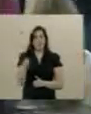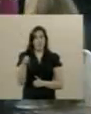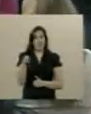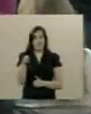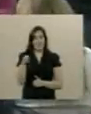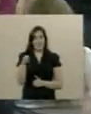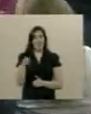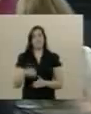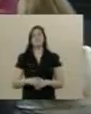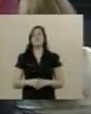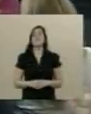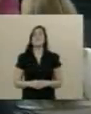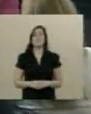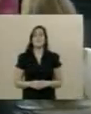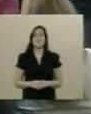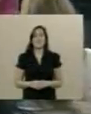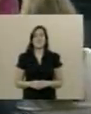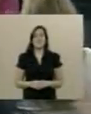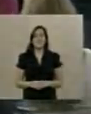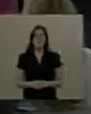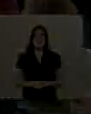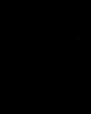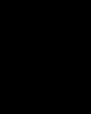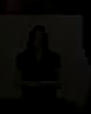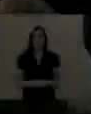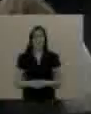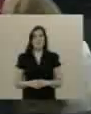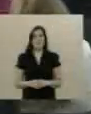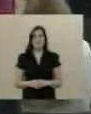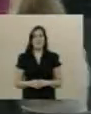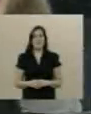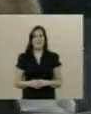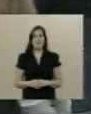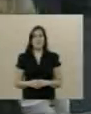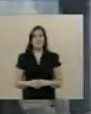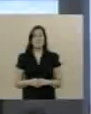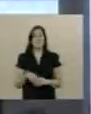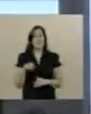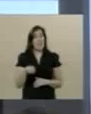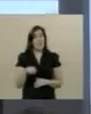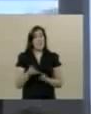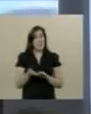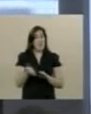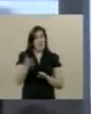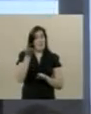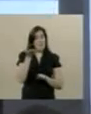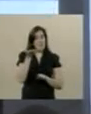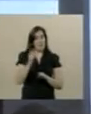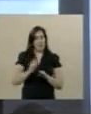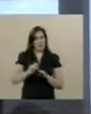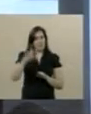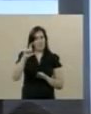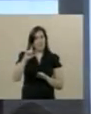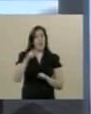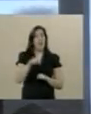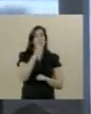la asignación